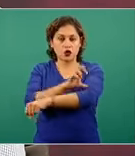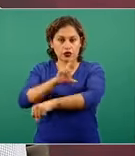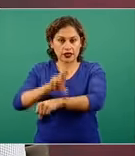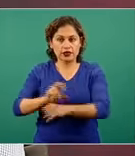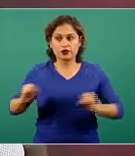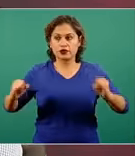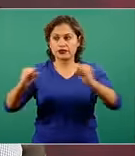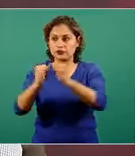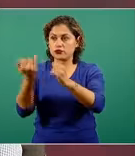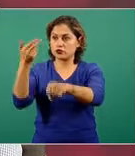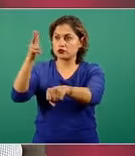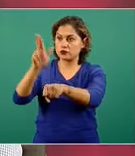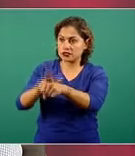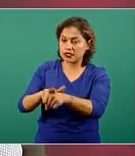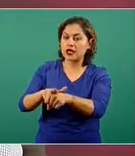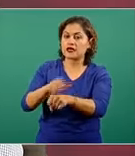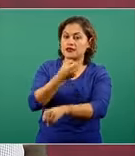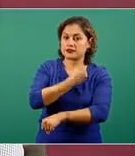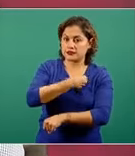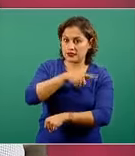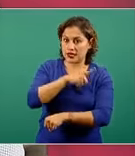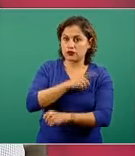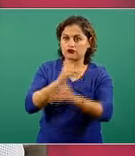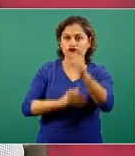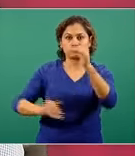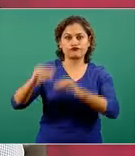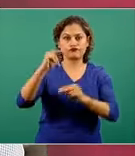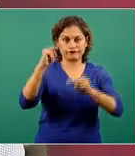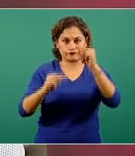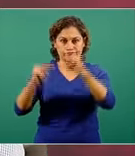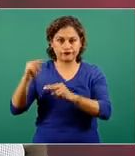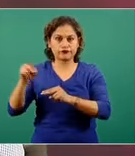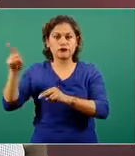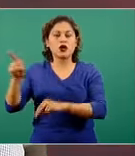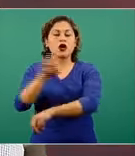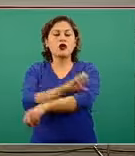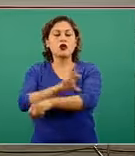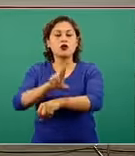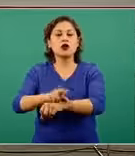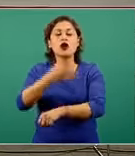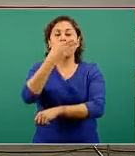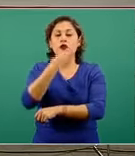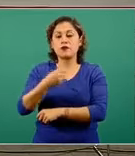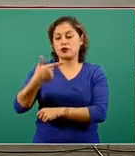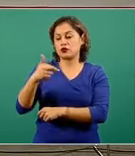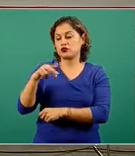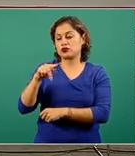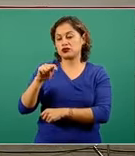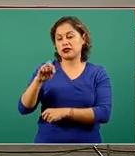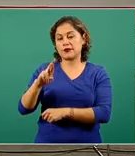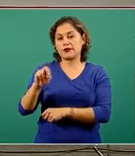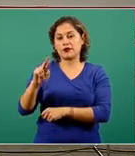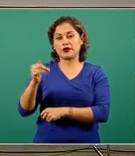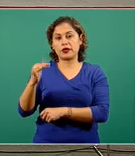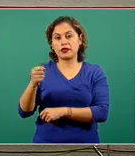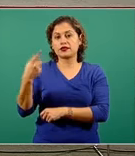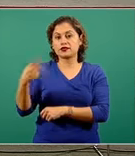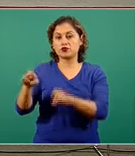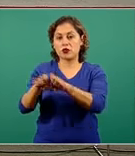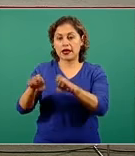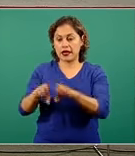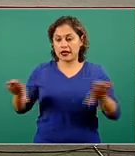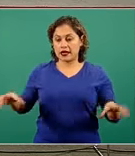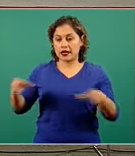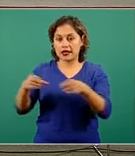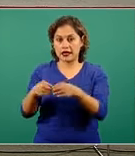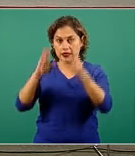y Hospitales de Alta Especialidad, que coordina el doctor Gustavo Reyes Terán. Él y su equipo de especialistas y de